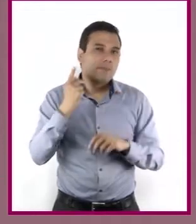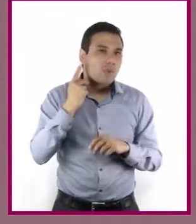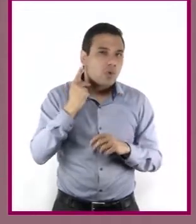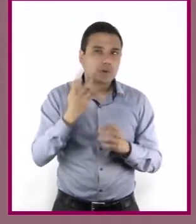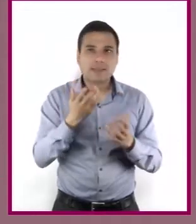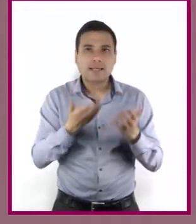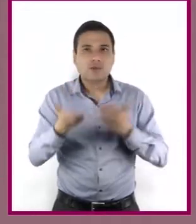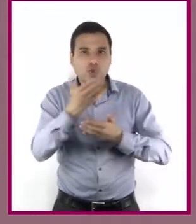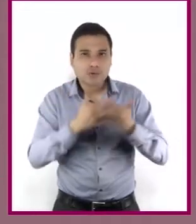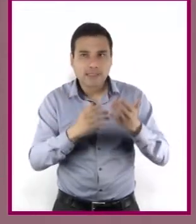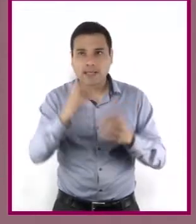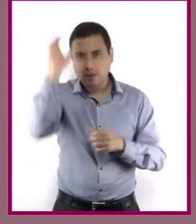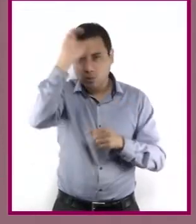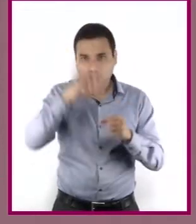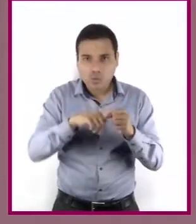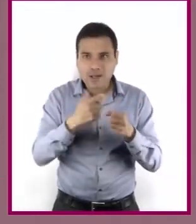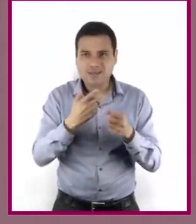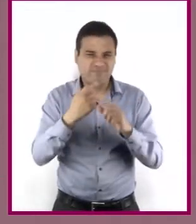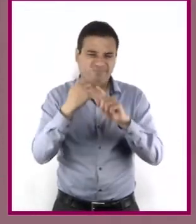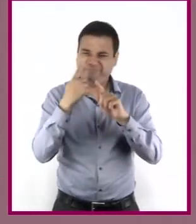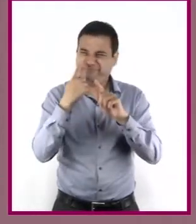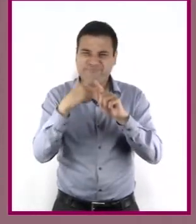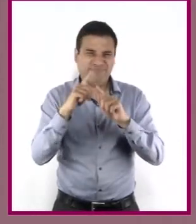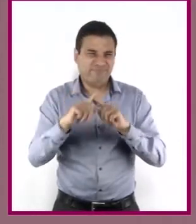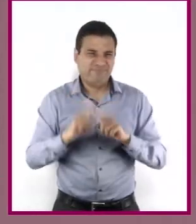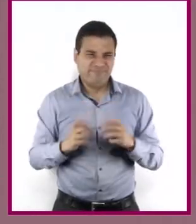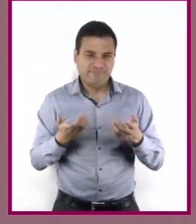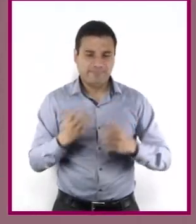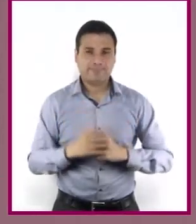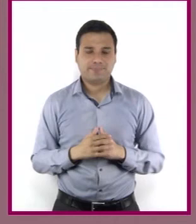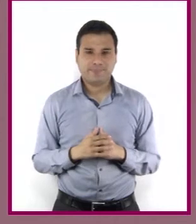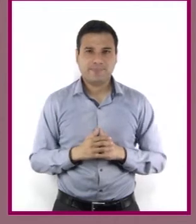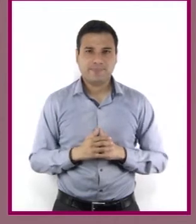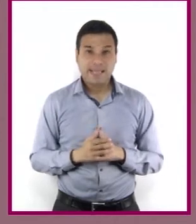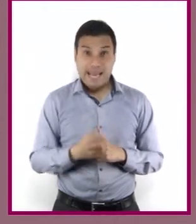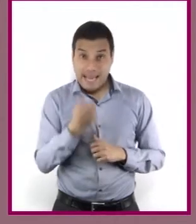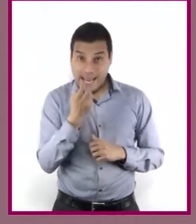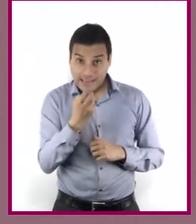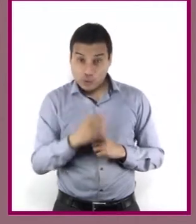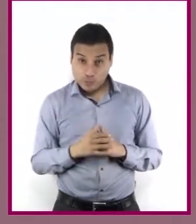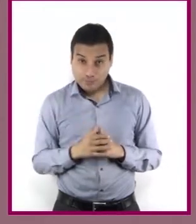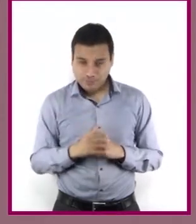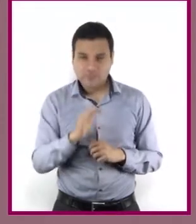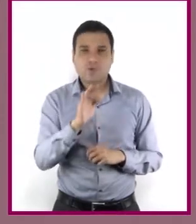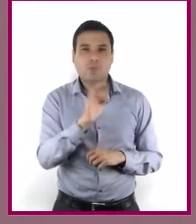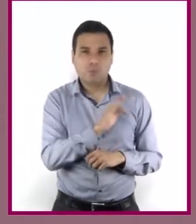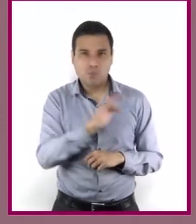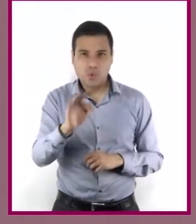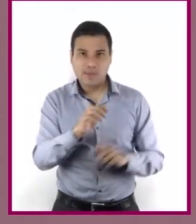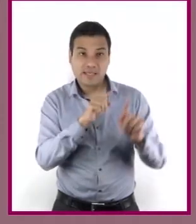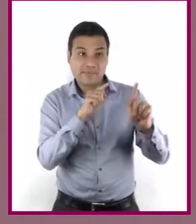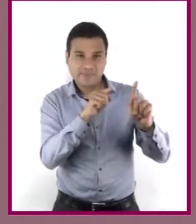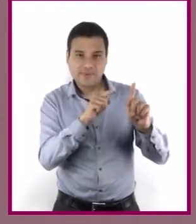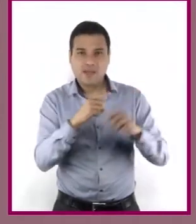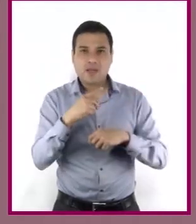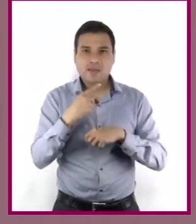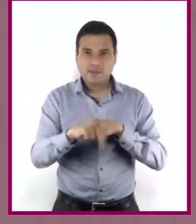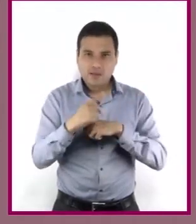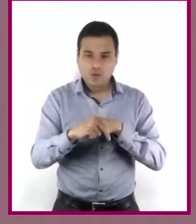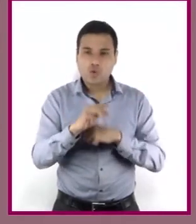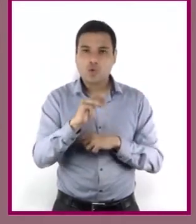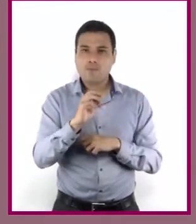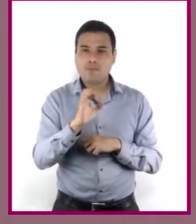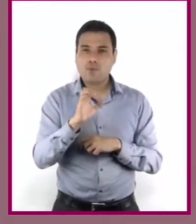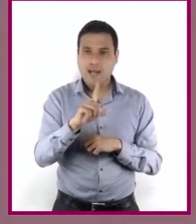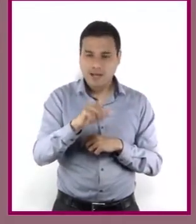social, cultural o en cualquier otro ámbito de la vida pública y privada, y puede generarle, entre otros, daños morales, físicos, psicológicos